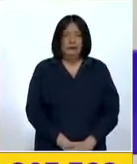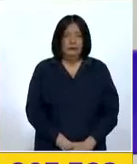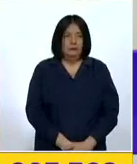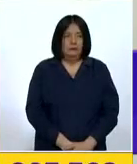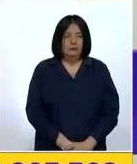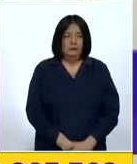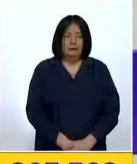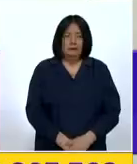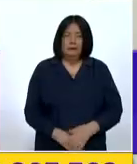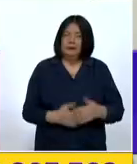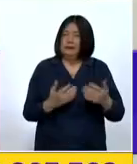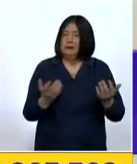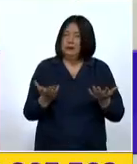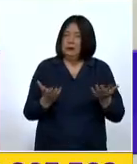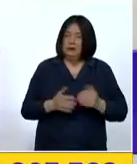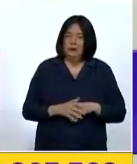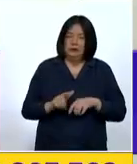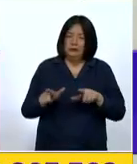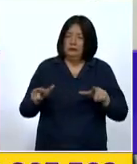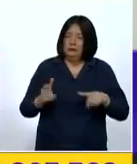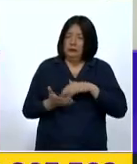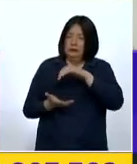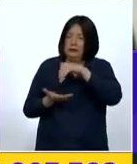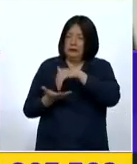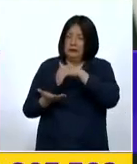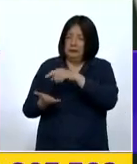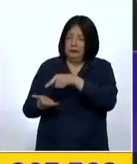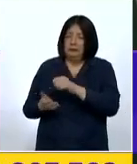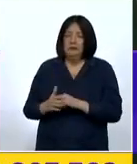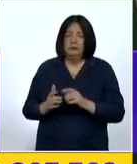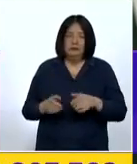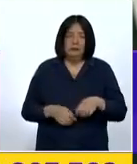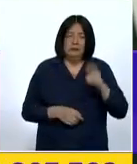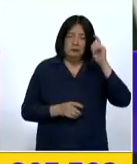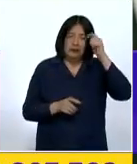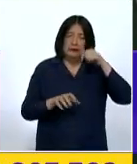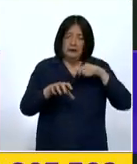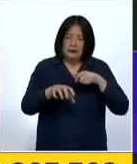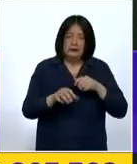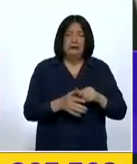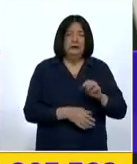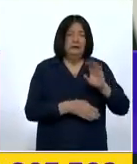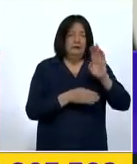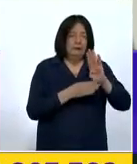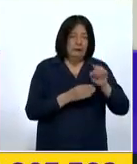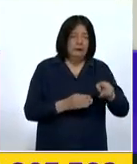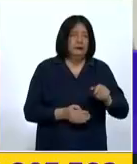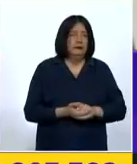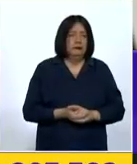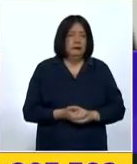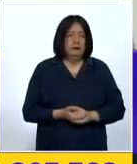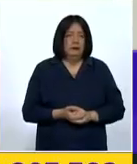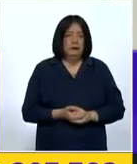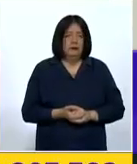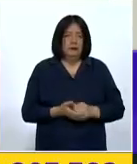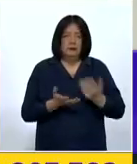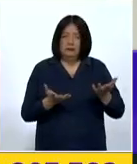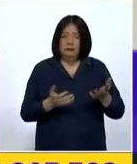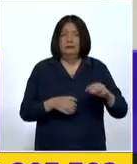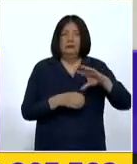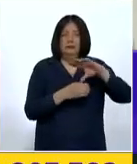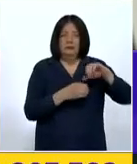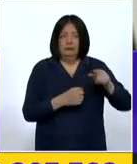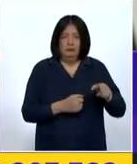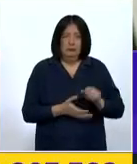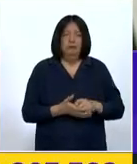Tanto en la jurisdicción del Cercado de Lima, Magdalena, Breña, ¿no?, San